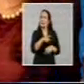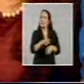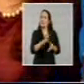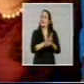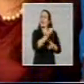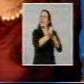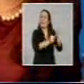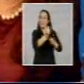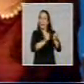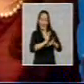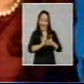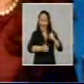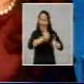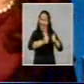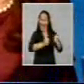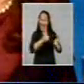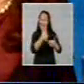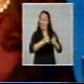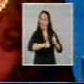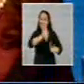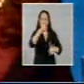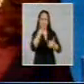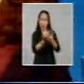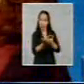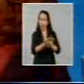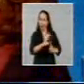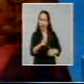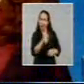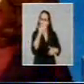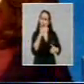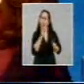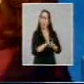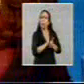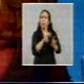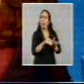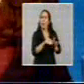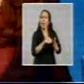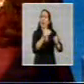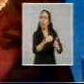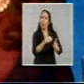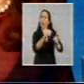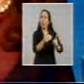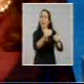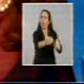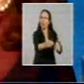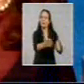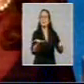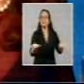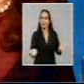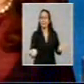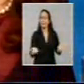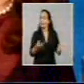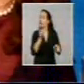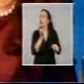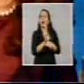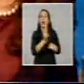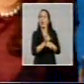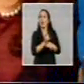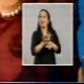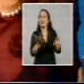empresas adjudicatarias se demoró. Y como siempre, cuando